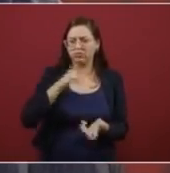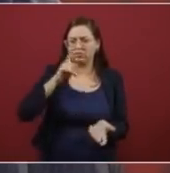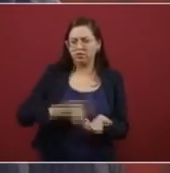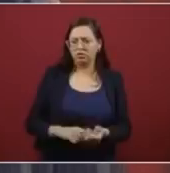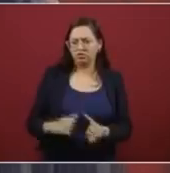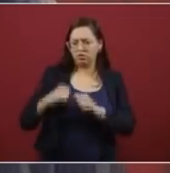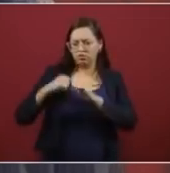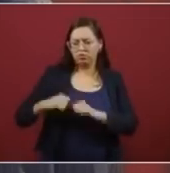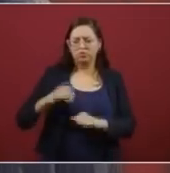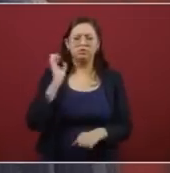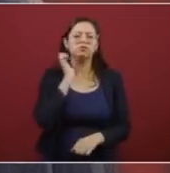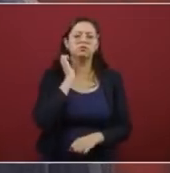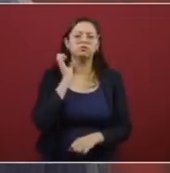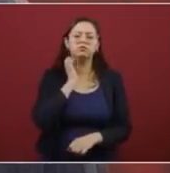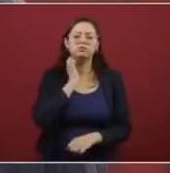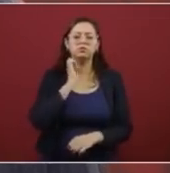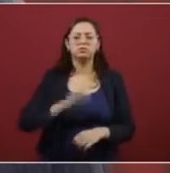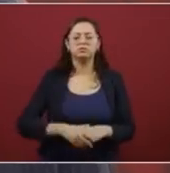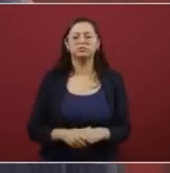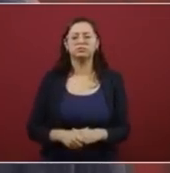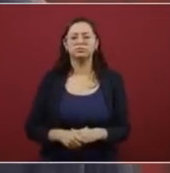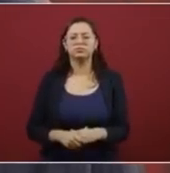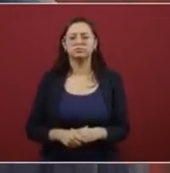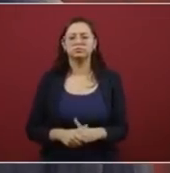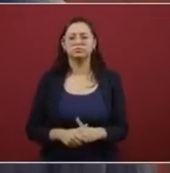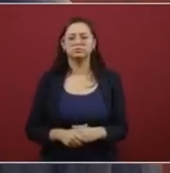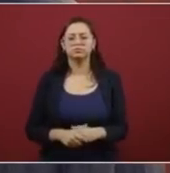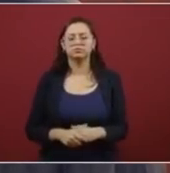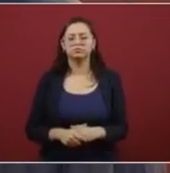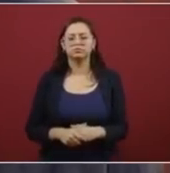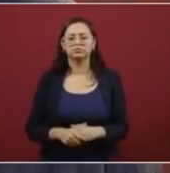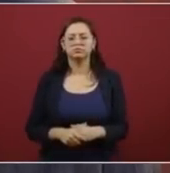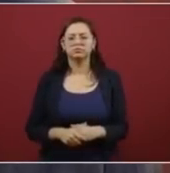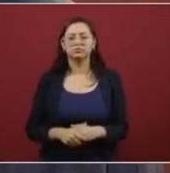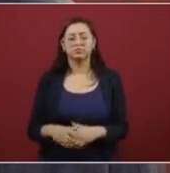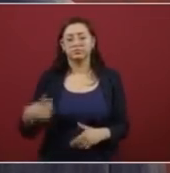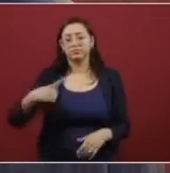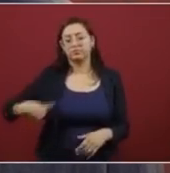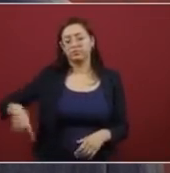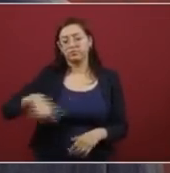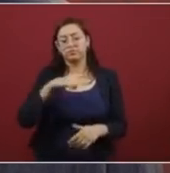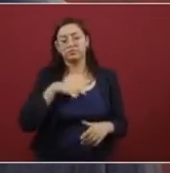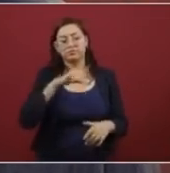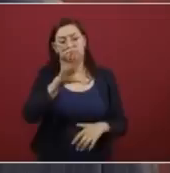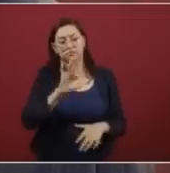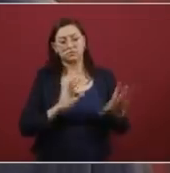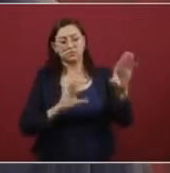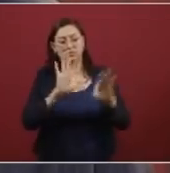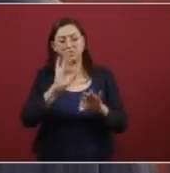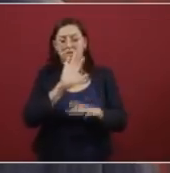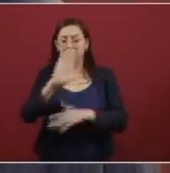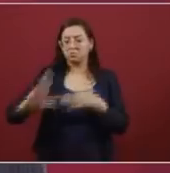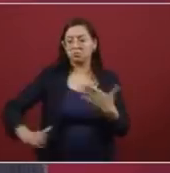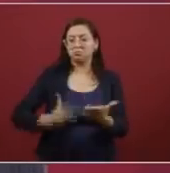Para nosotros, los propuestos cumplen con los